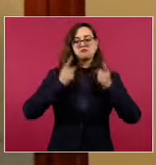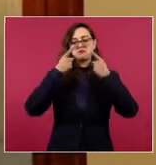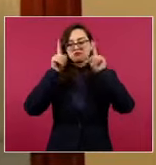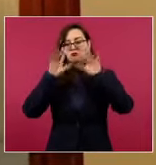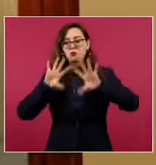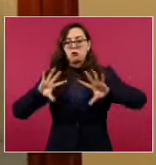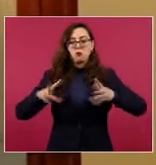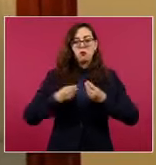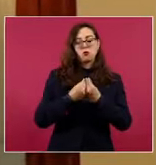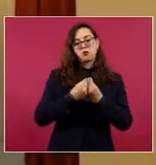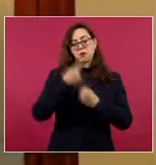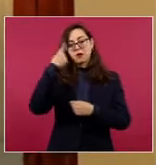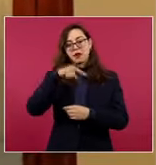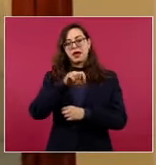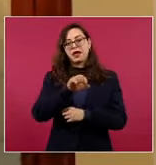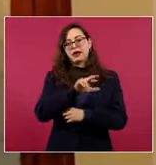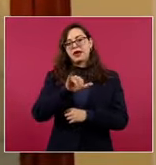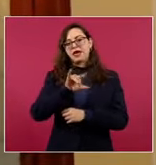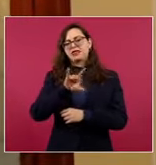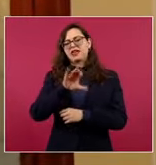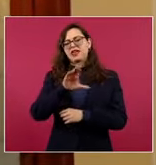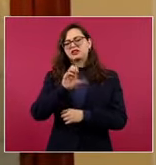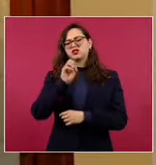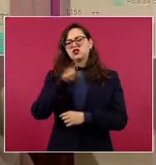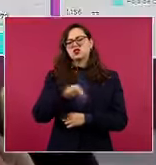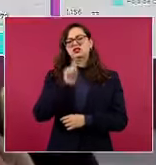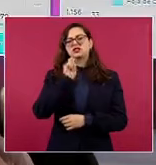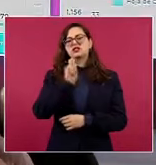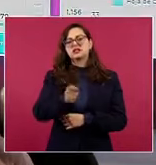se logró en el 2022,